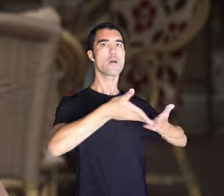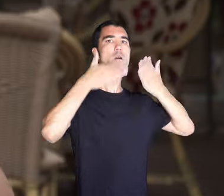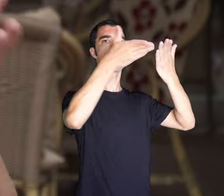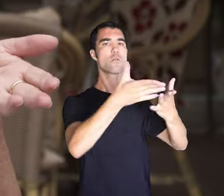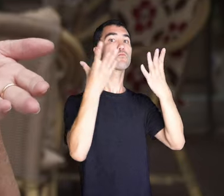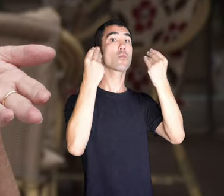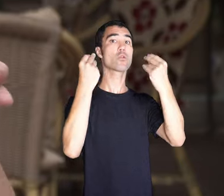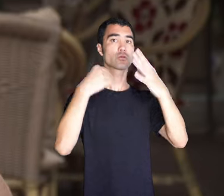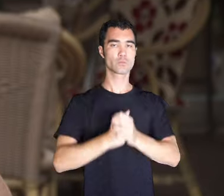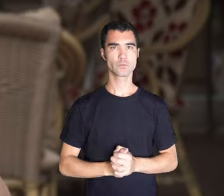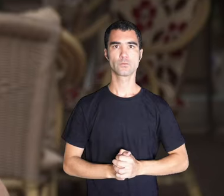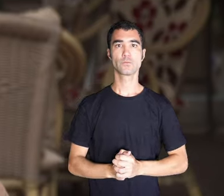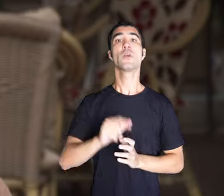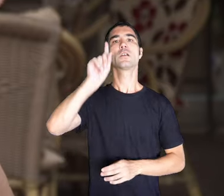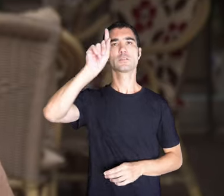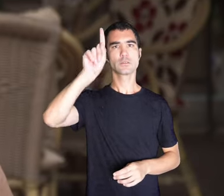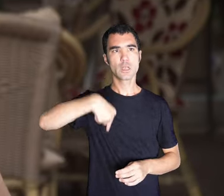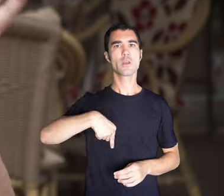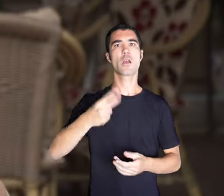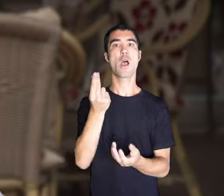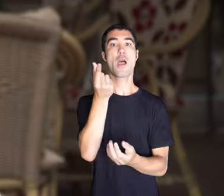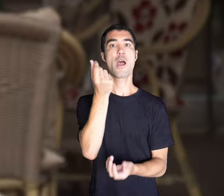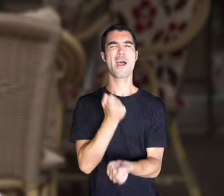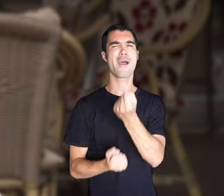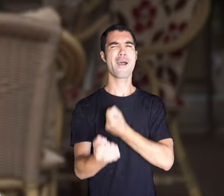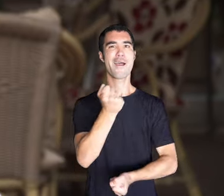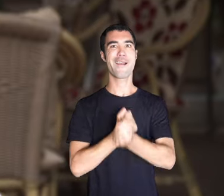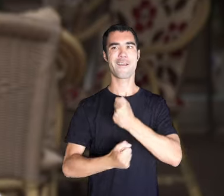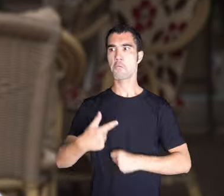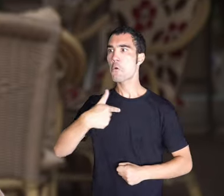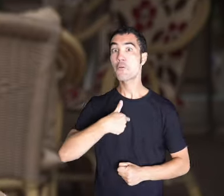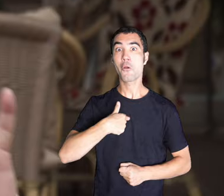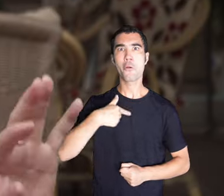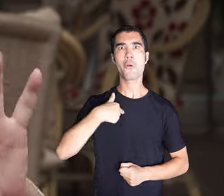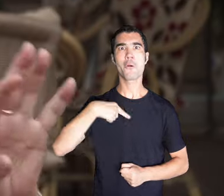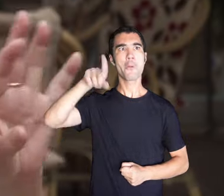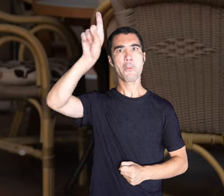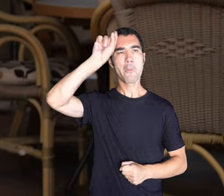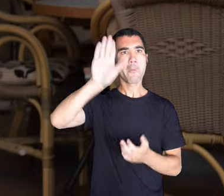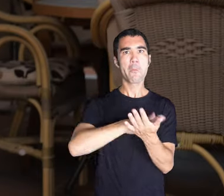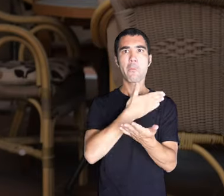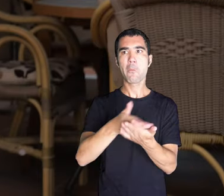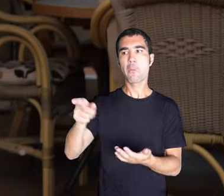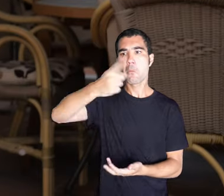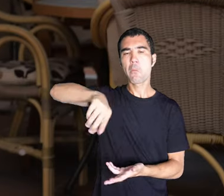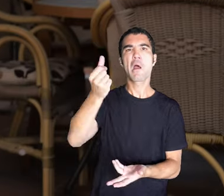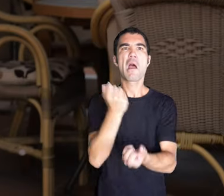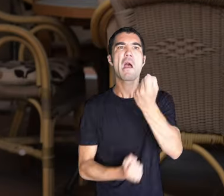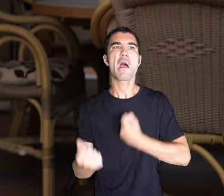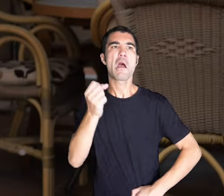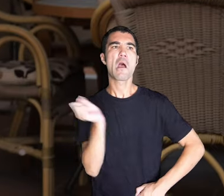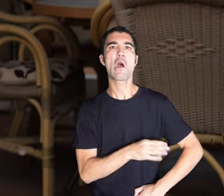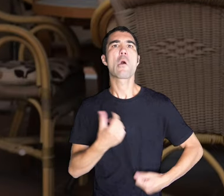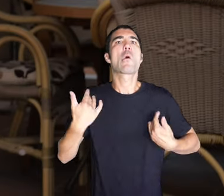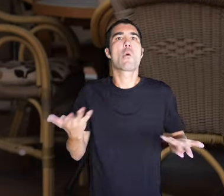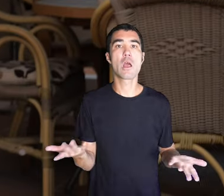les ayudó mucho. También sabía ahorrar, que ellos ni siquiera sabían los ahorros que ellos. Cuando compraron,